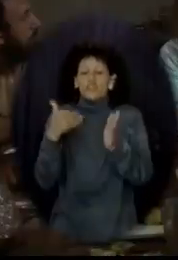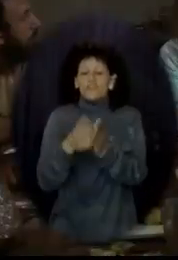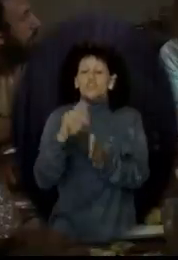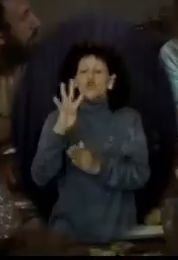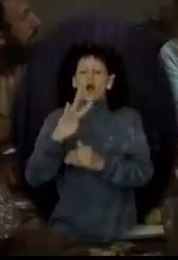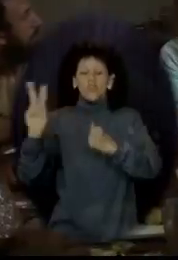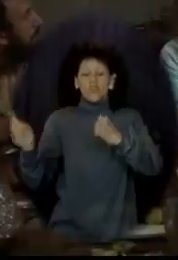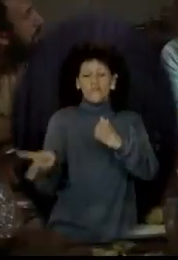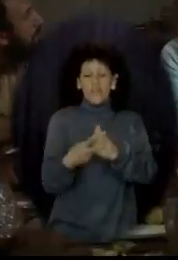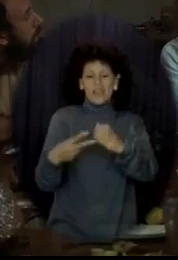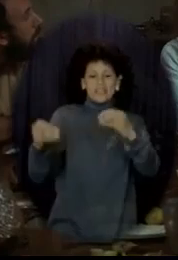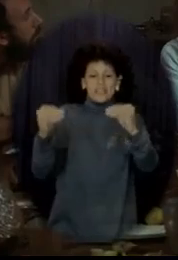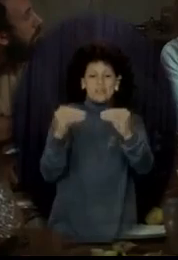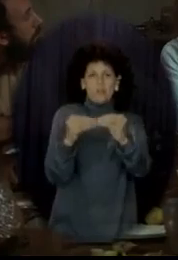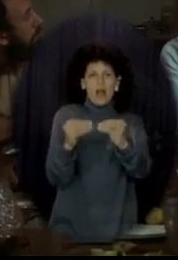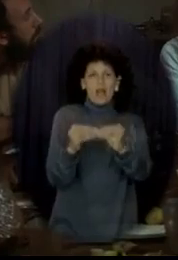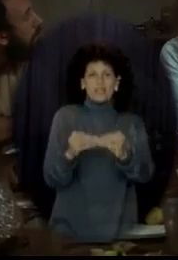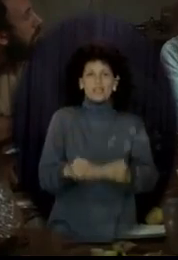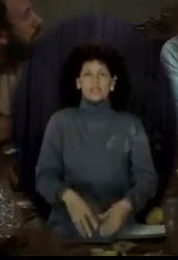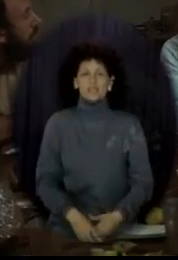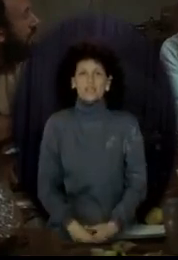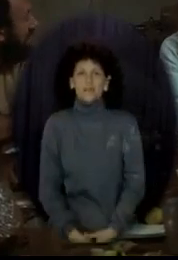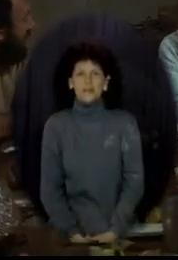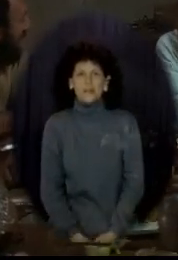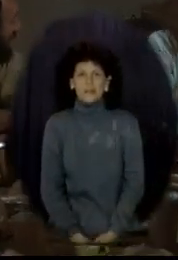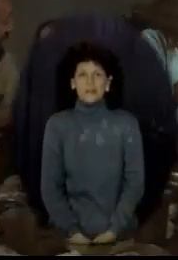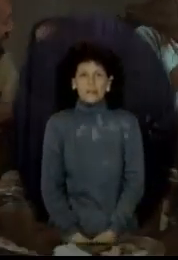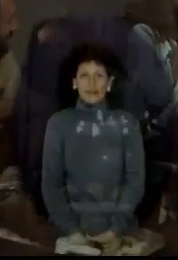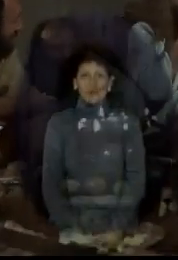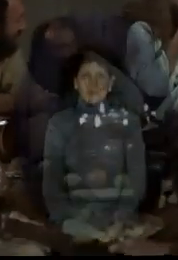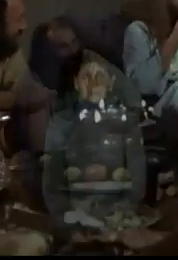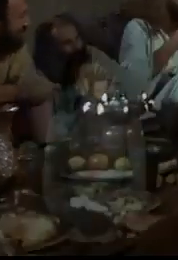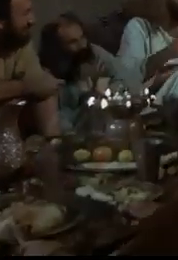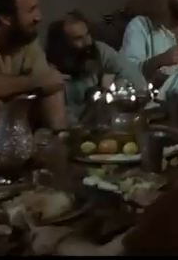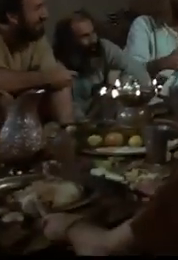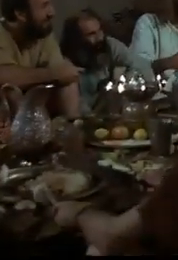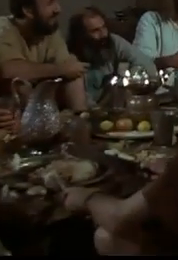alguien, se lo devolveré 4 veces más. ¡Sí!